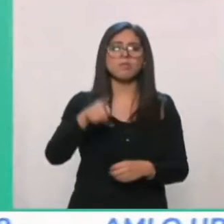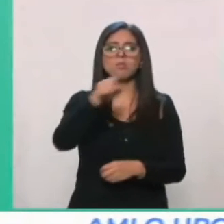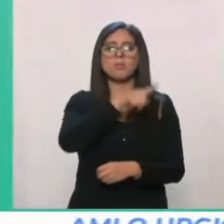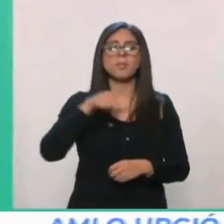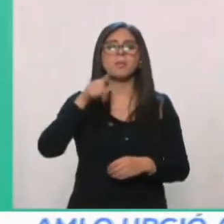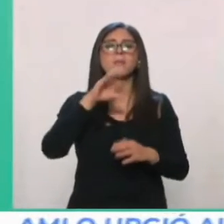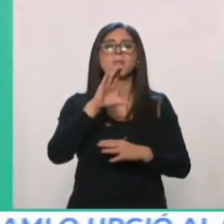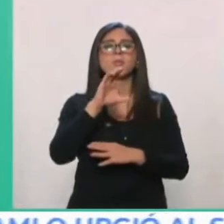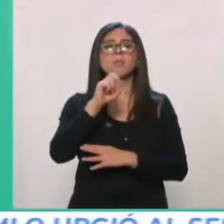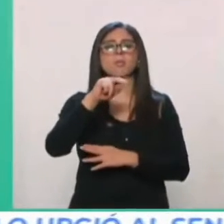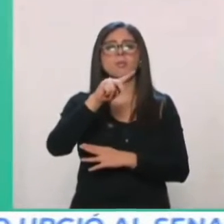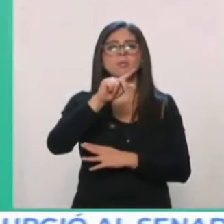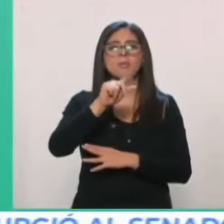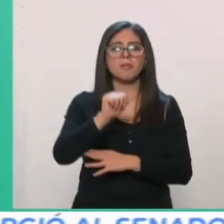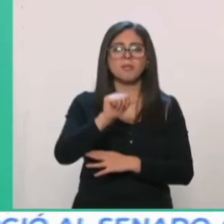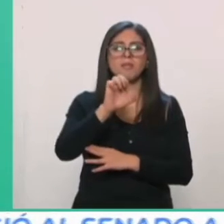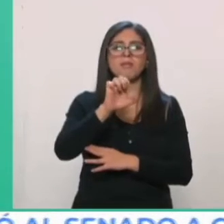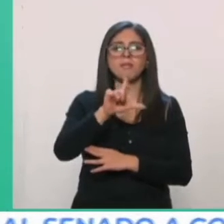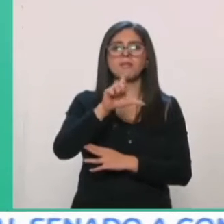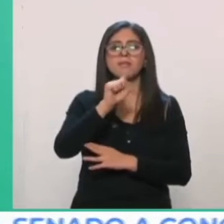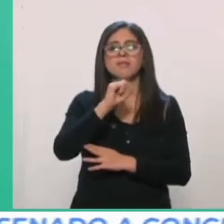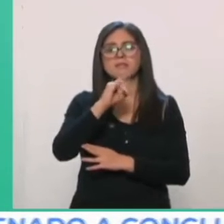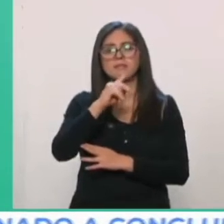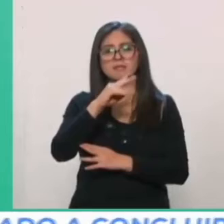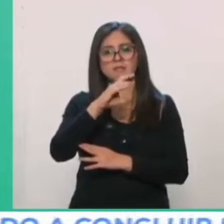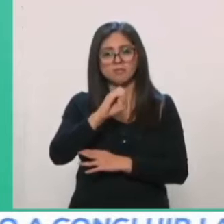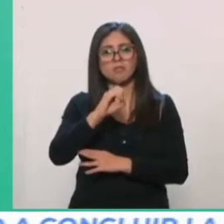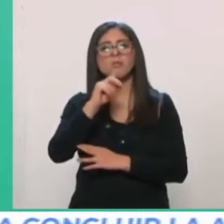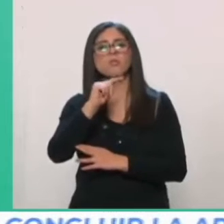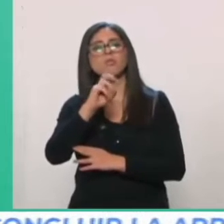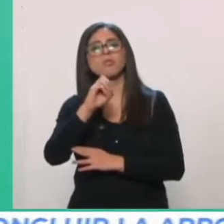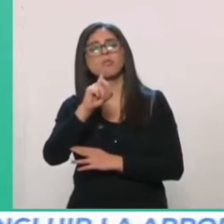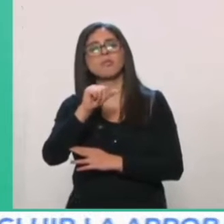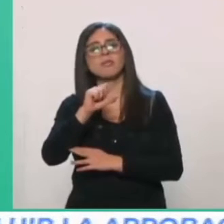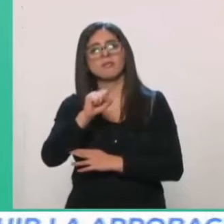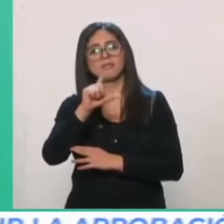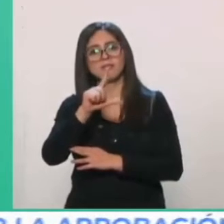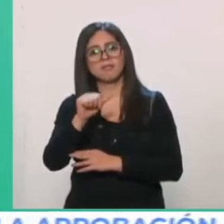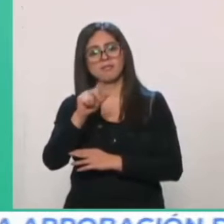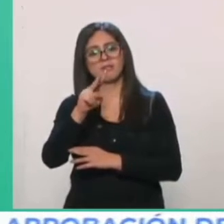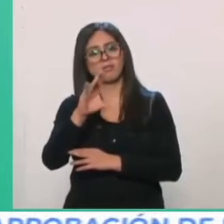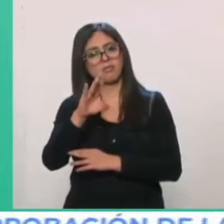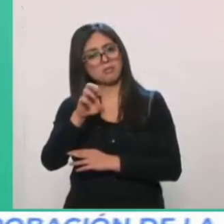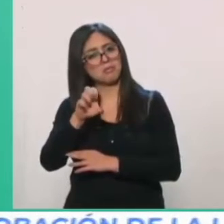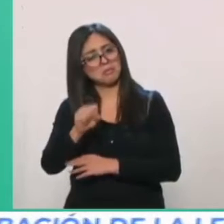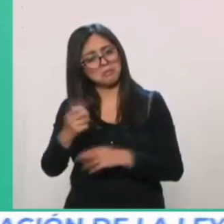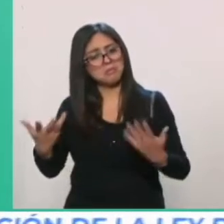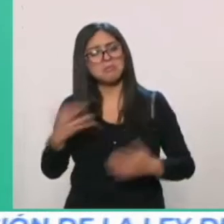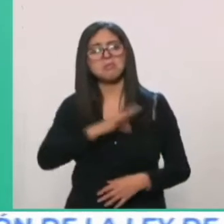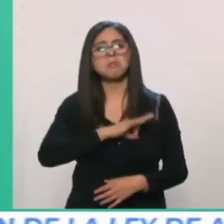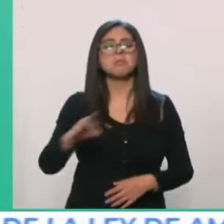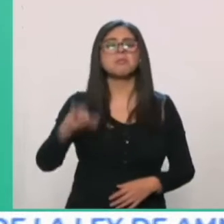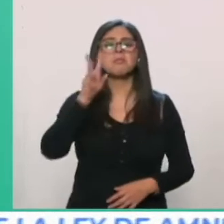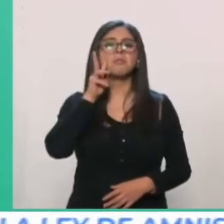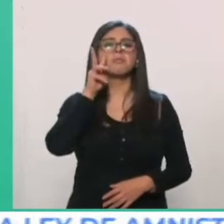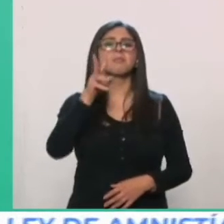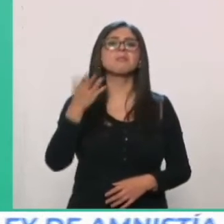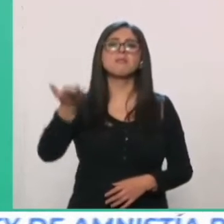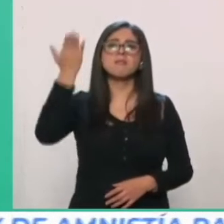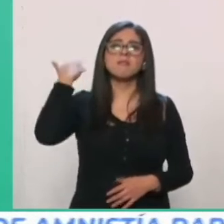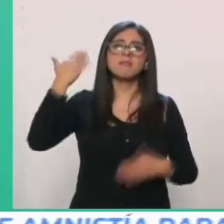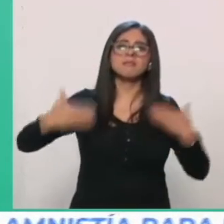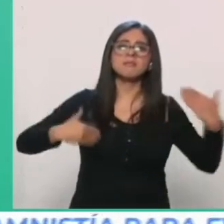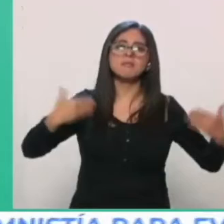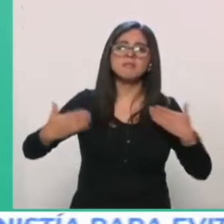Todas las Voces. Tenemos música, podemos revivir los grandes festivales del año